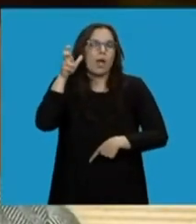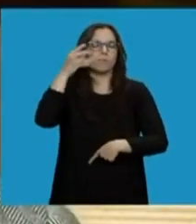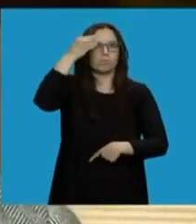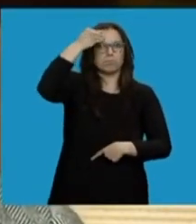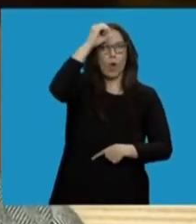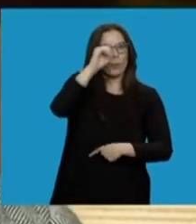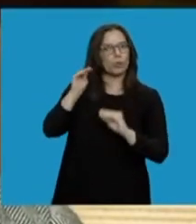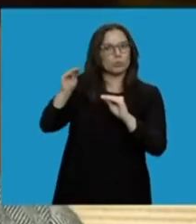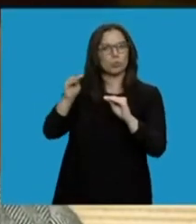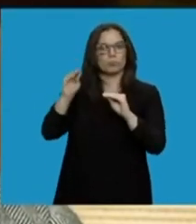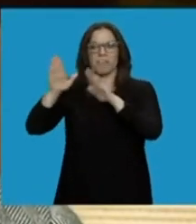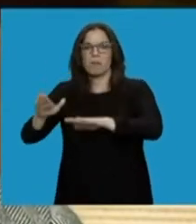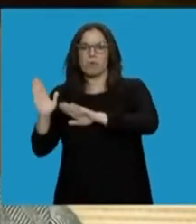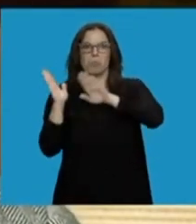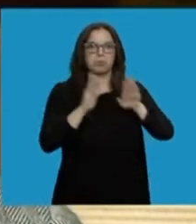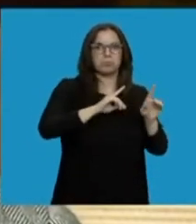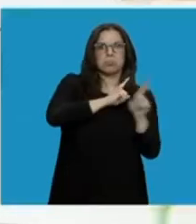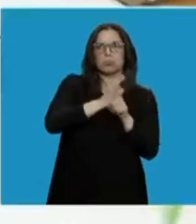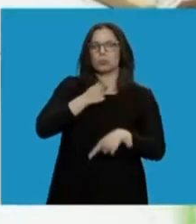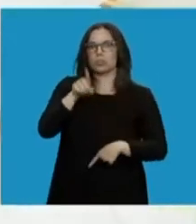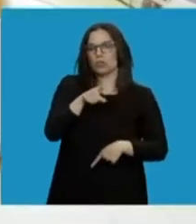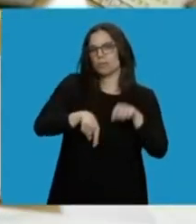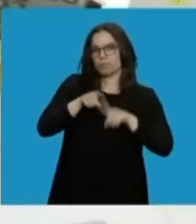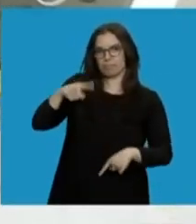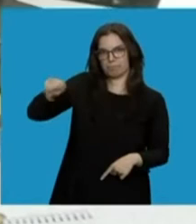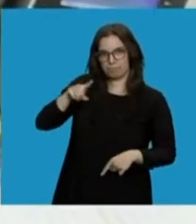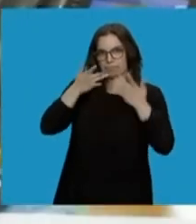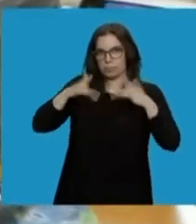si está de acuerdo o no está de acuerdo, si le gusta o no le gusta.